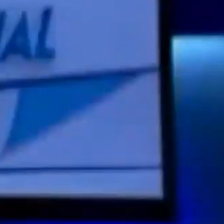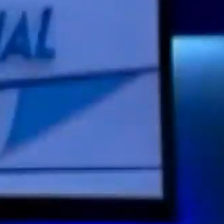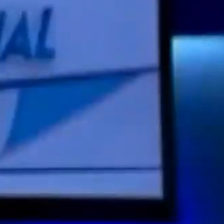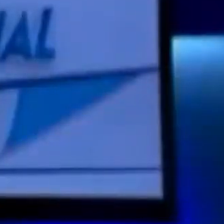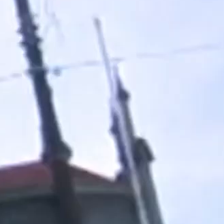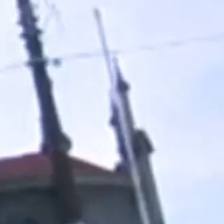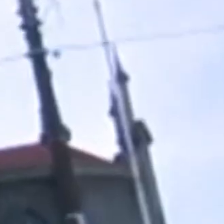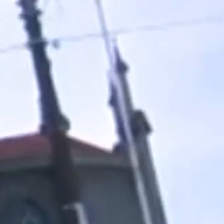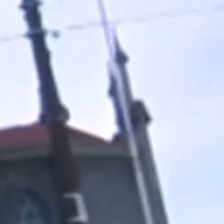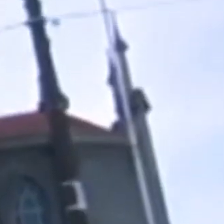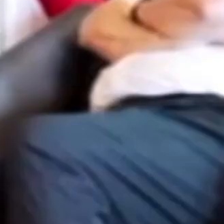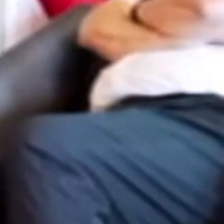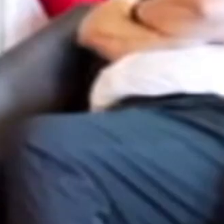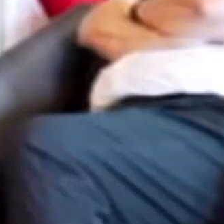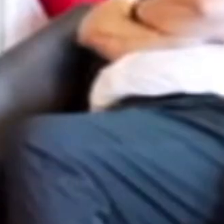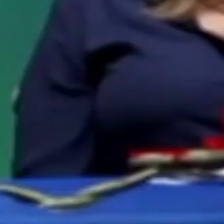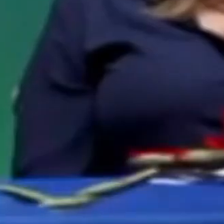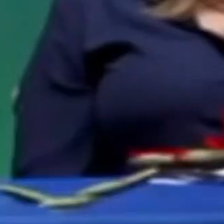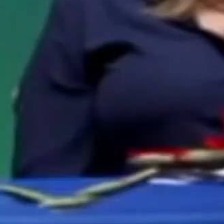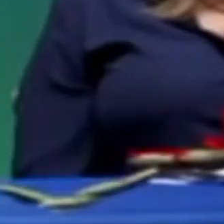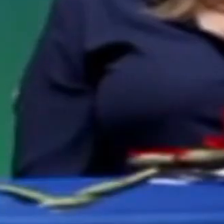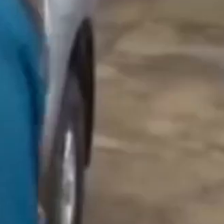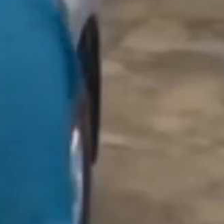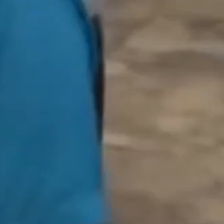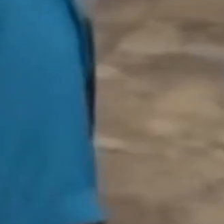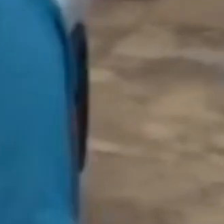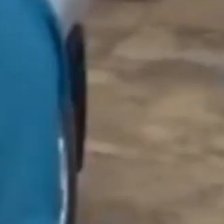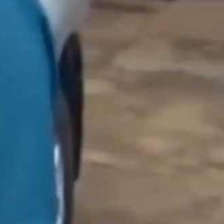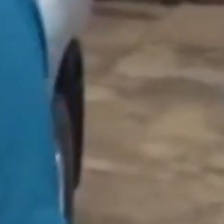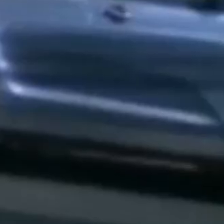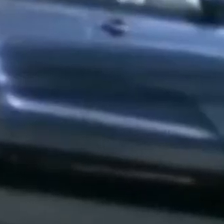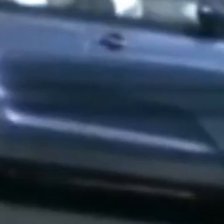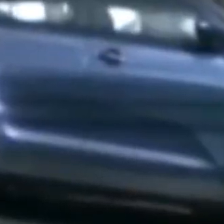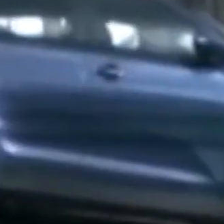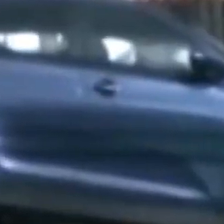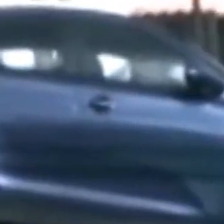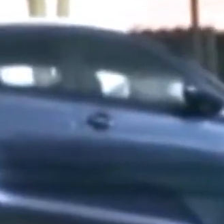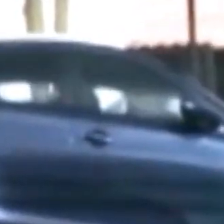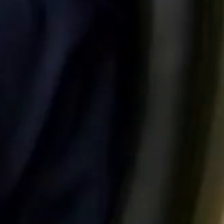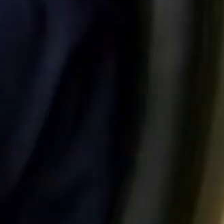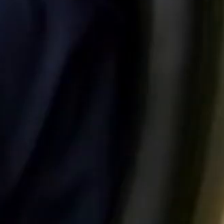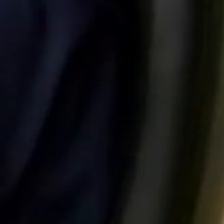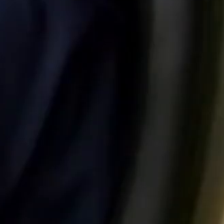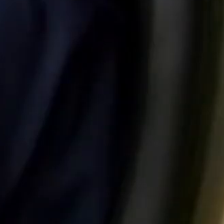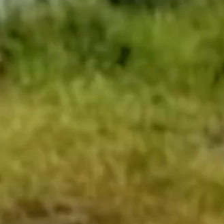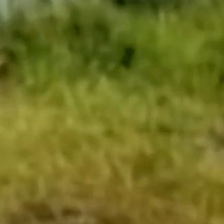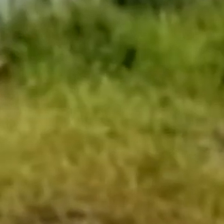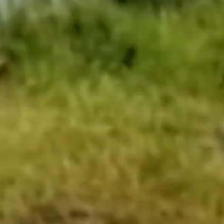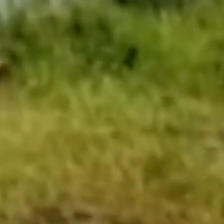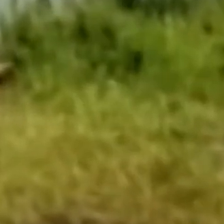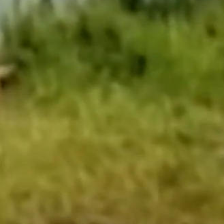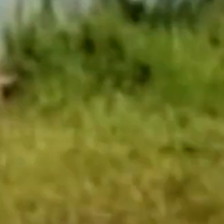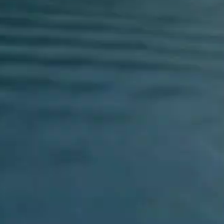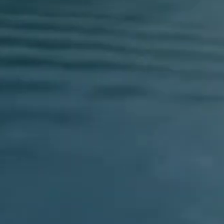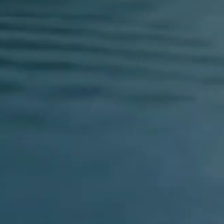En Costa Rica Regional, toda la información de las provincias y cantones de nuestro país.